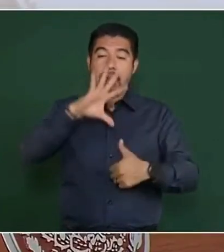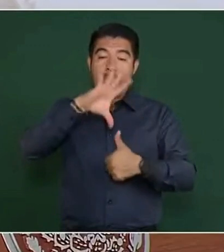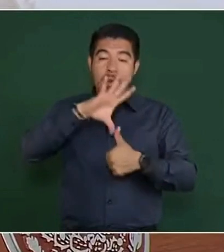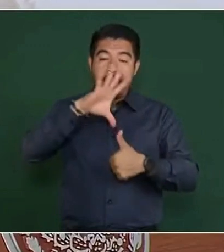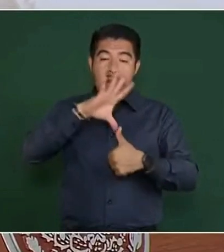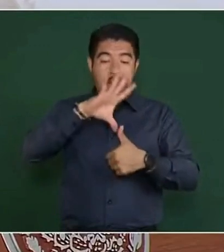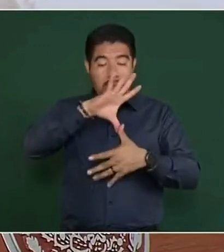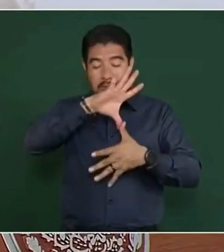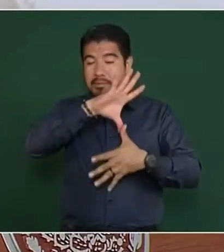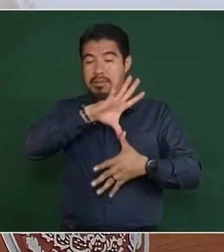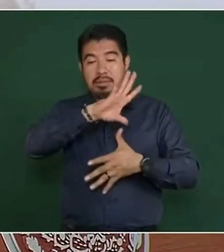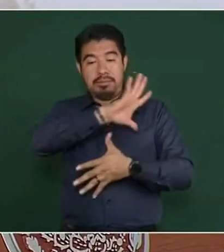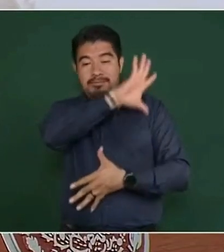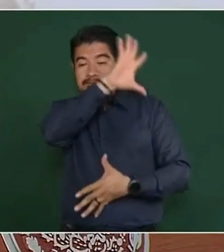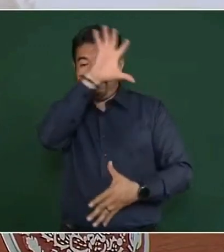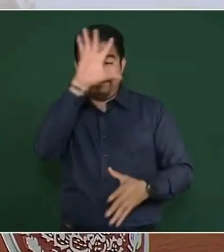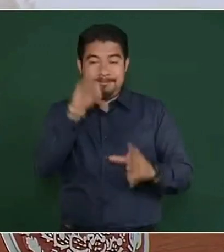todo el continente?